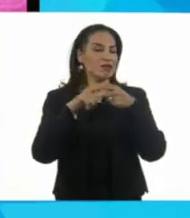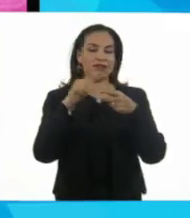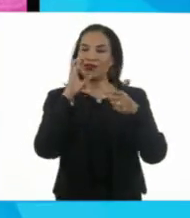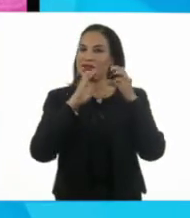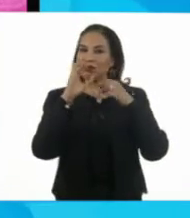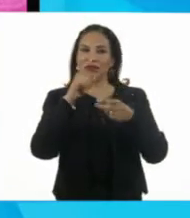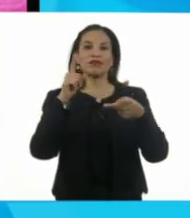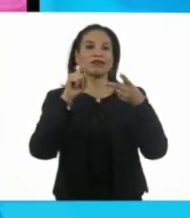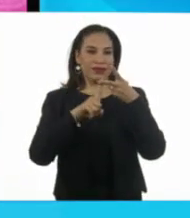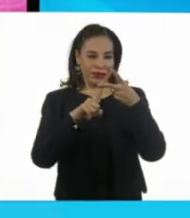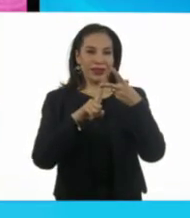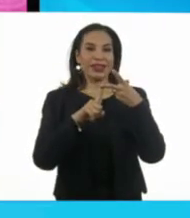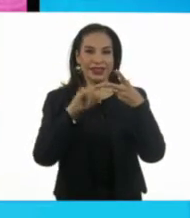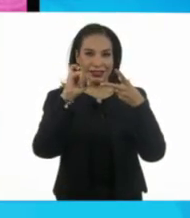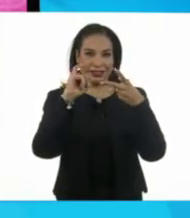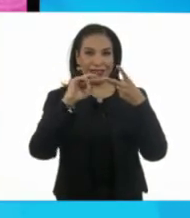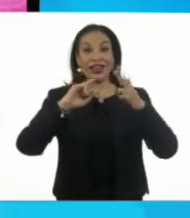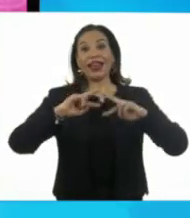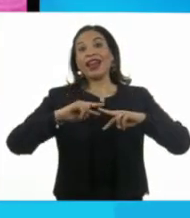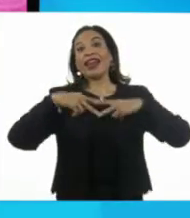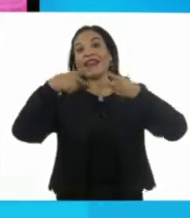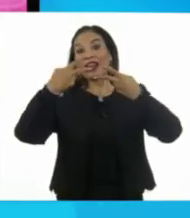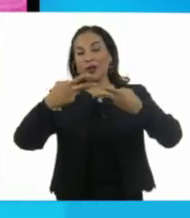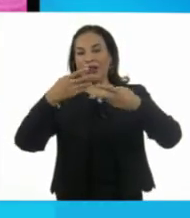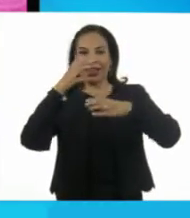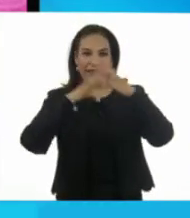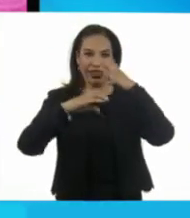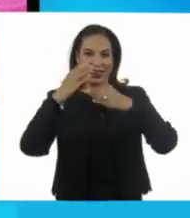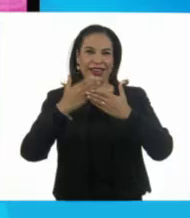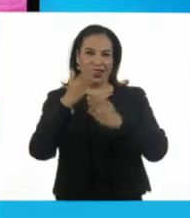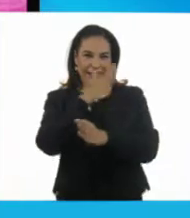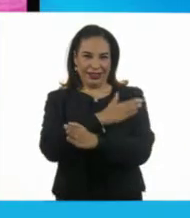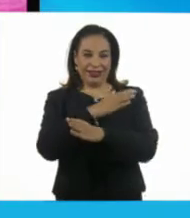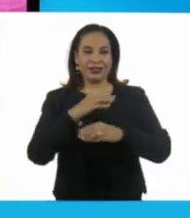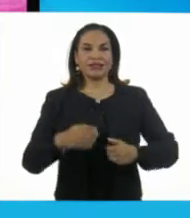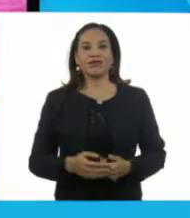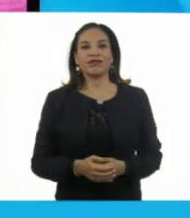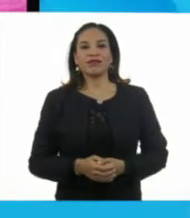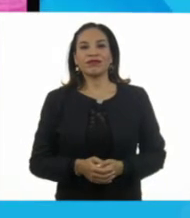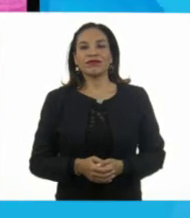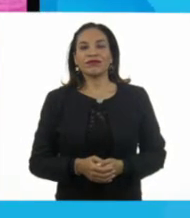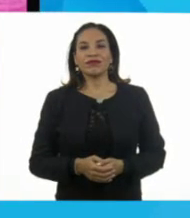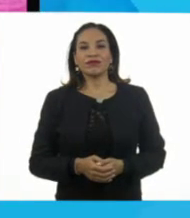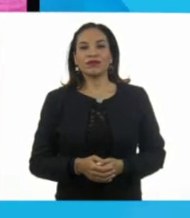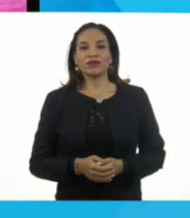no lo canto y el que sigue sí, al revés de como lo estábamos haciendo antes.